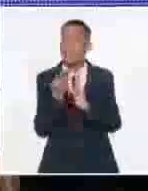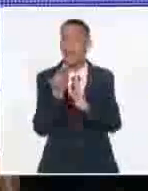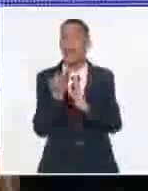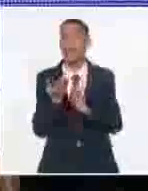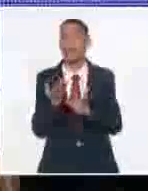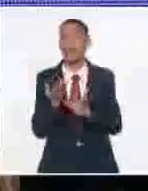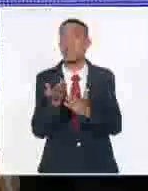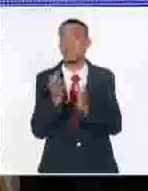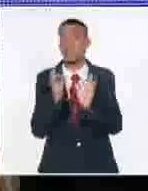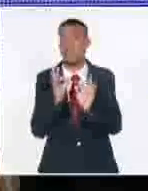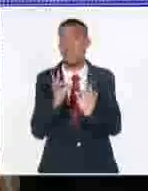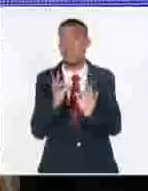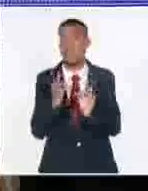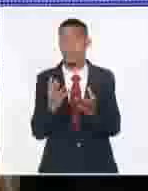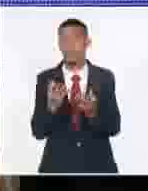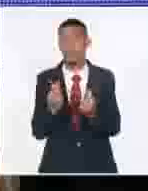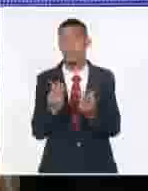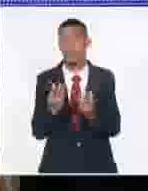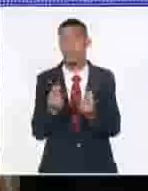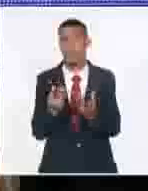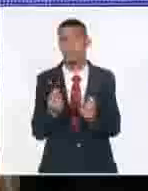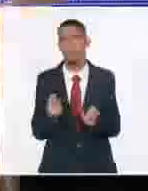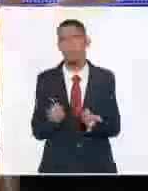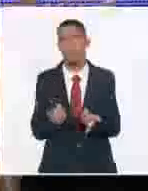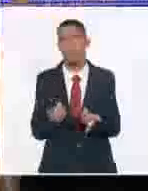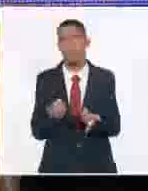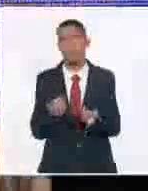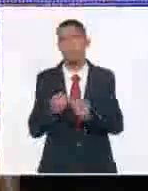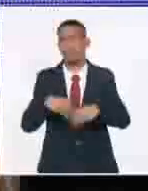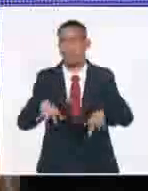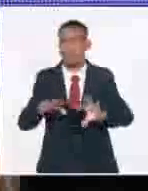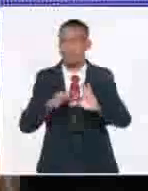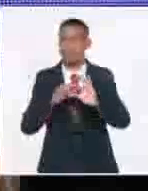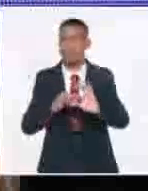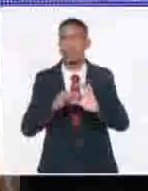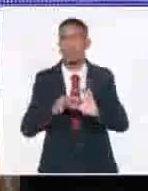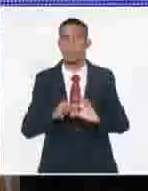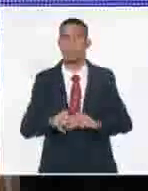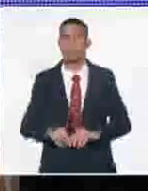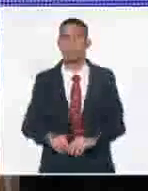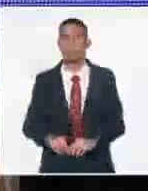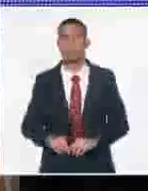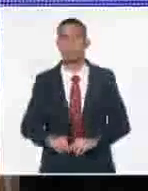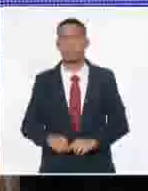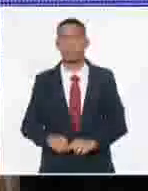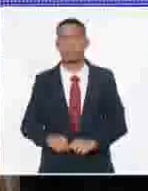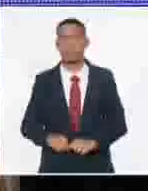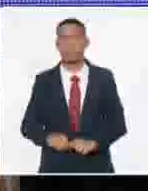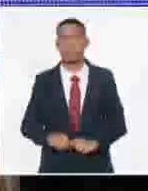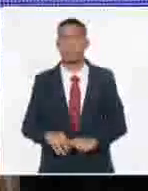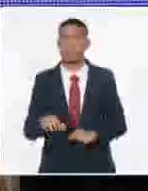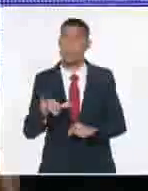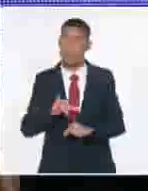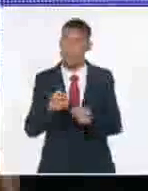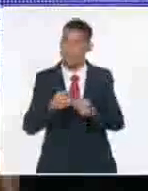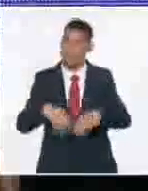intentos de imponer contra la tendencia histórica y la